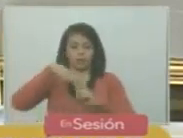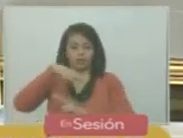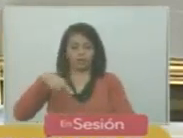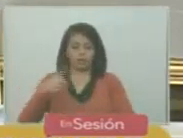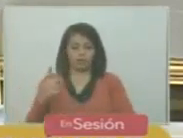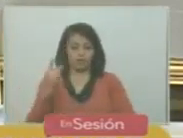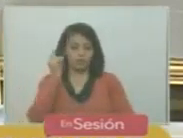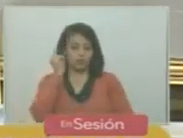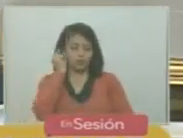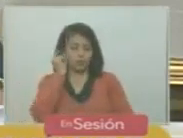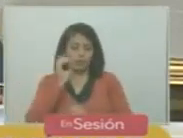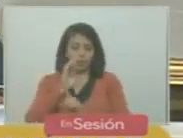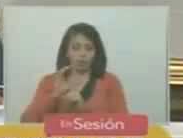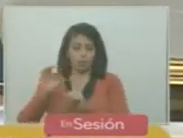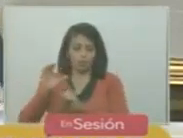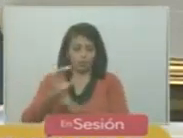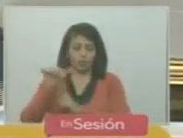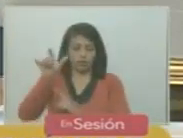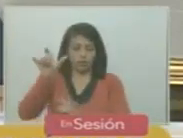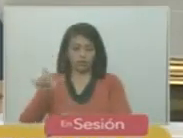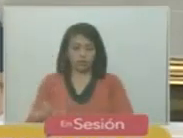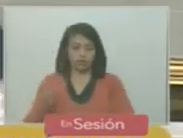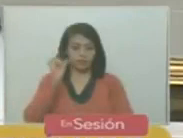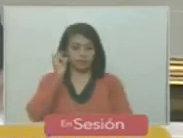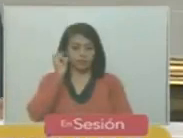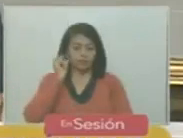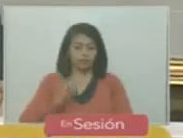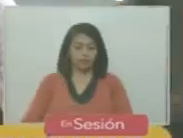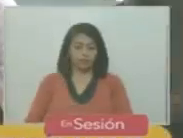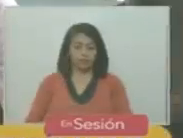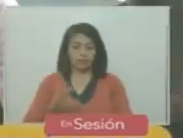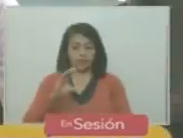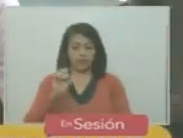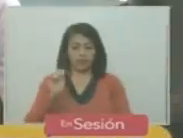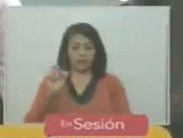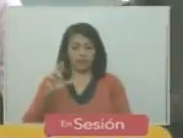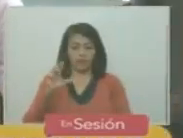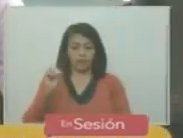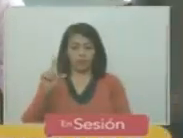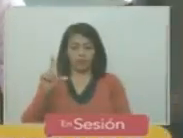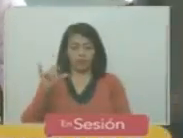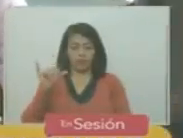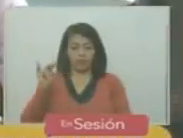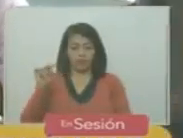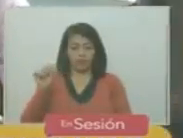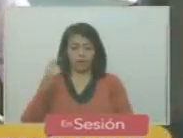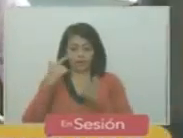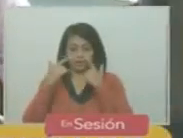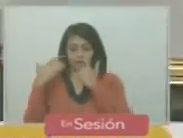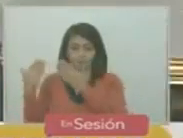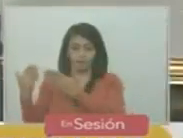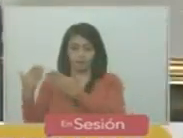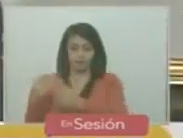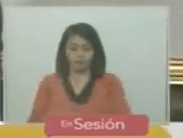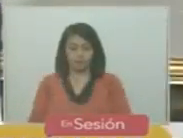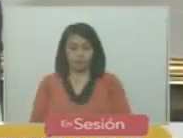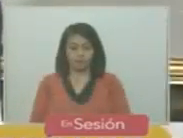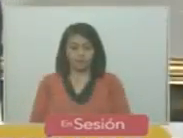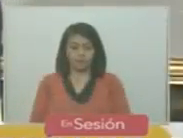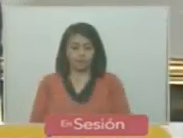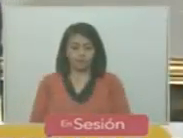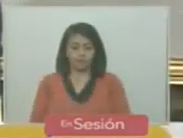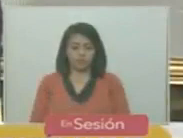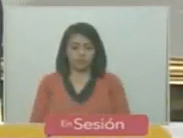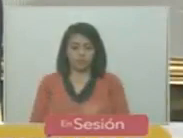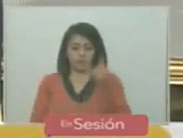Una mujer de la cultura, como es el caso de nuestra querida Carolina Sestaris, y